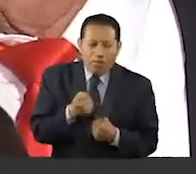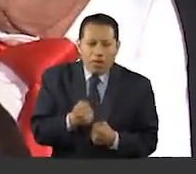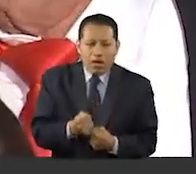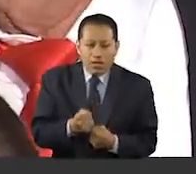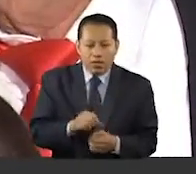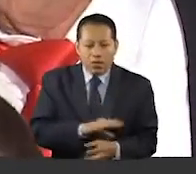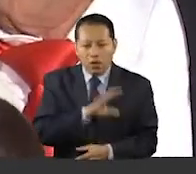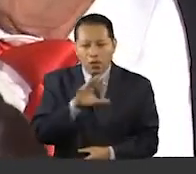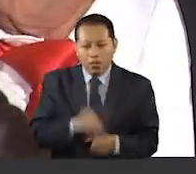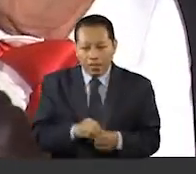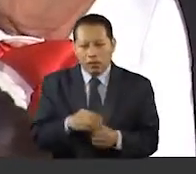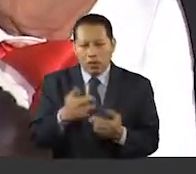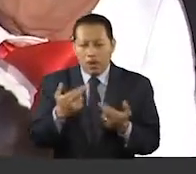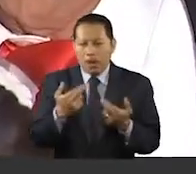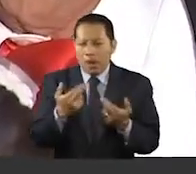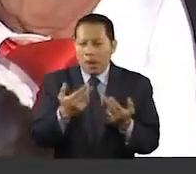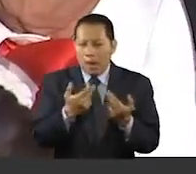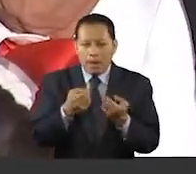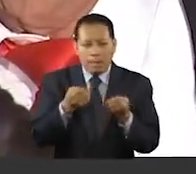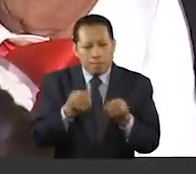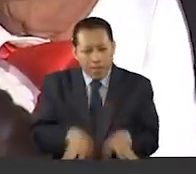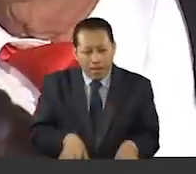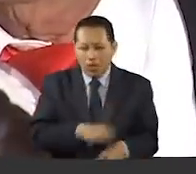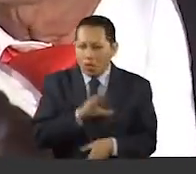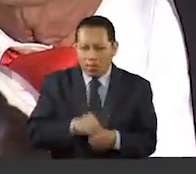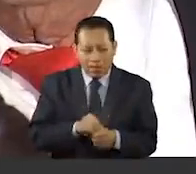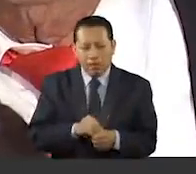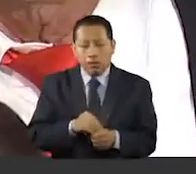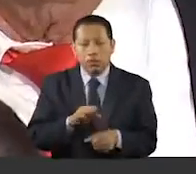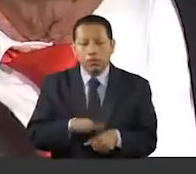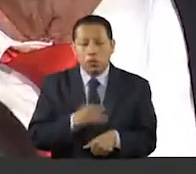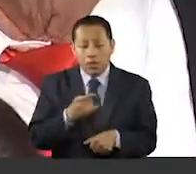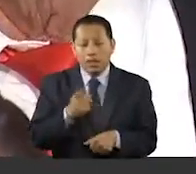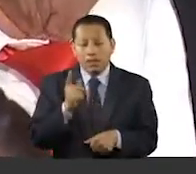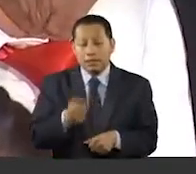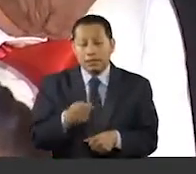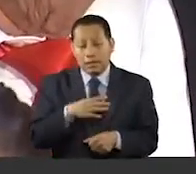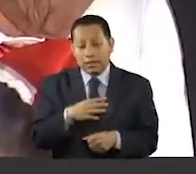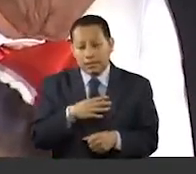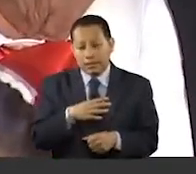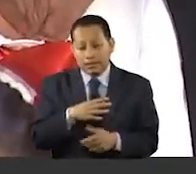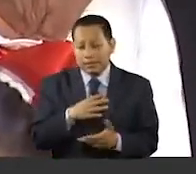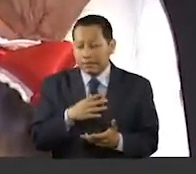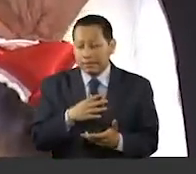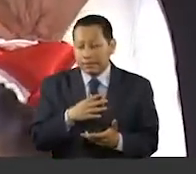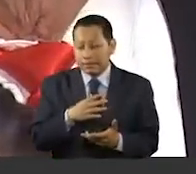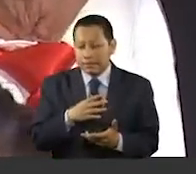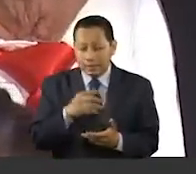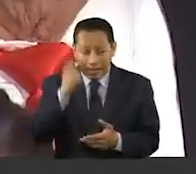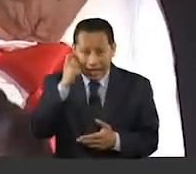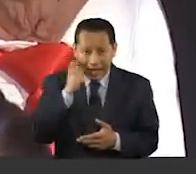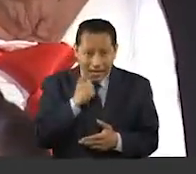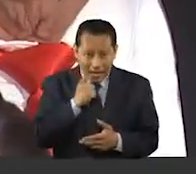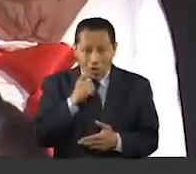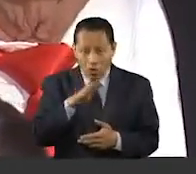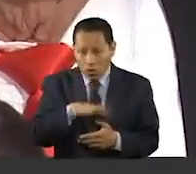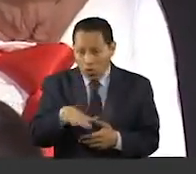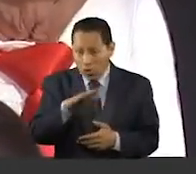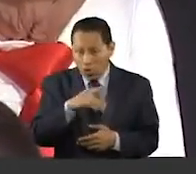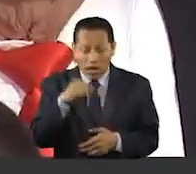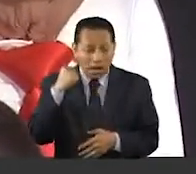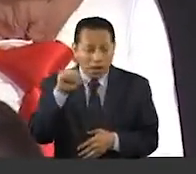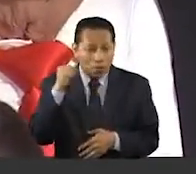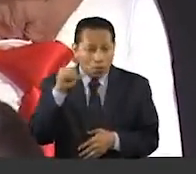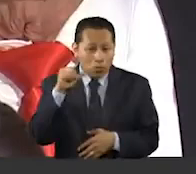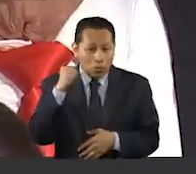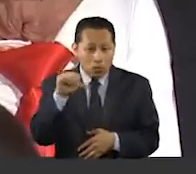de todo no es posible que ante la desgracia de los guerrerenses de los